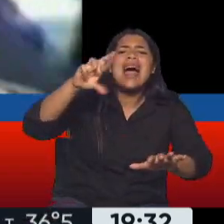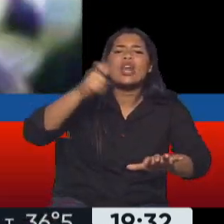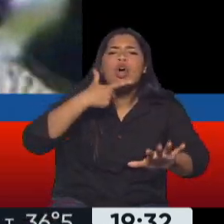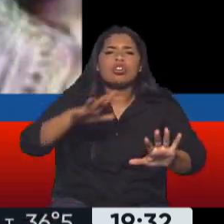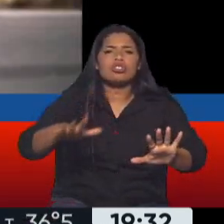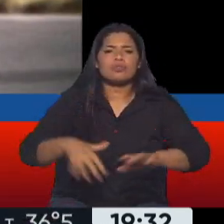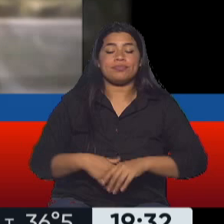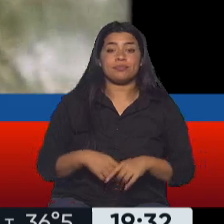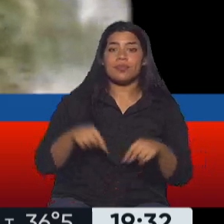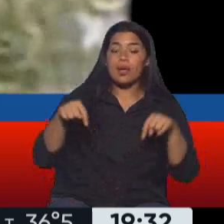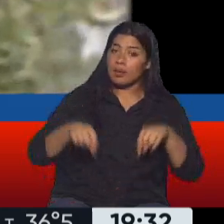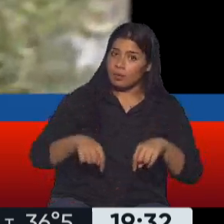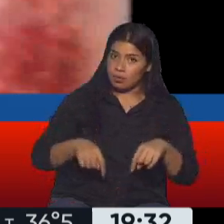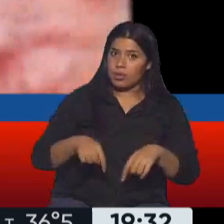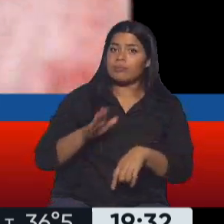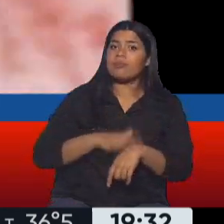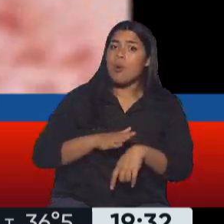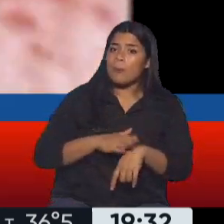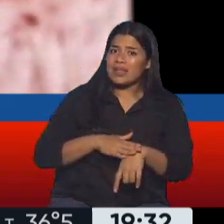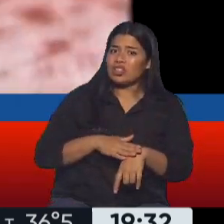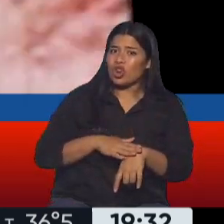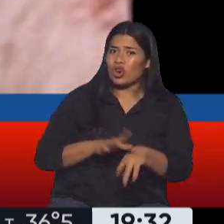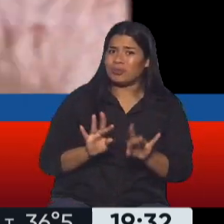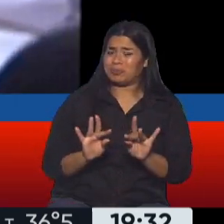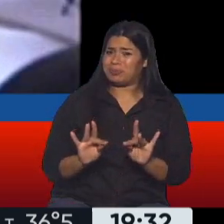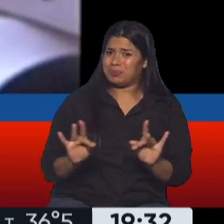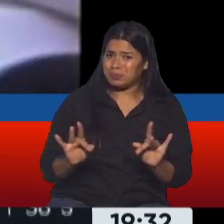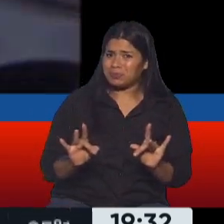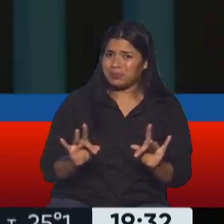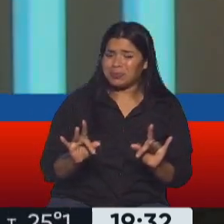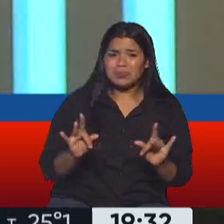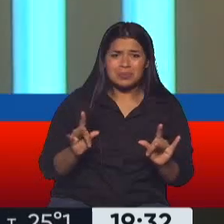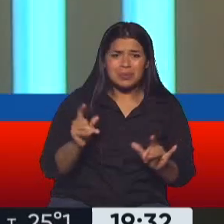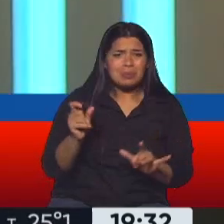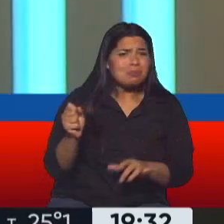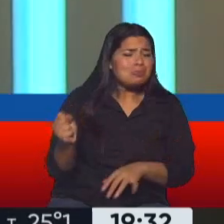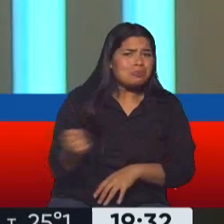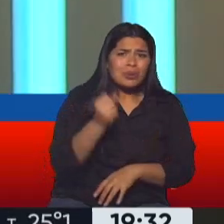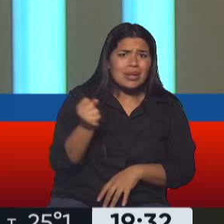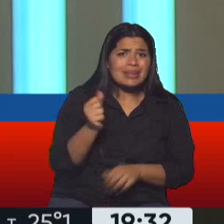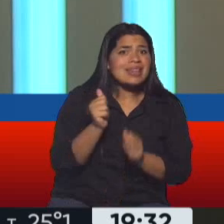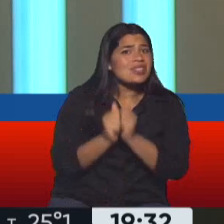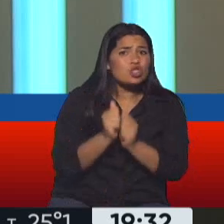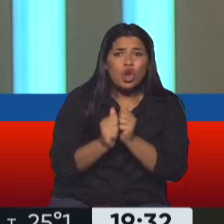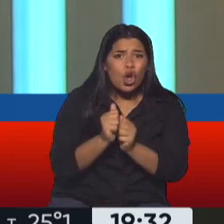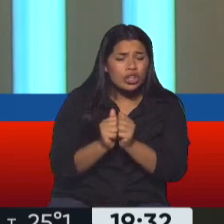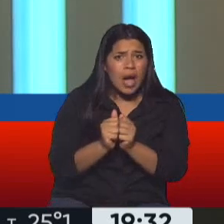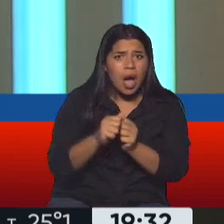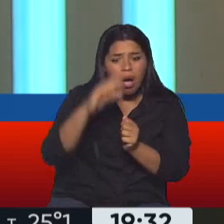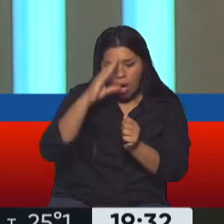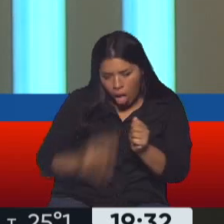ahora en este momento de crisis valía la pena más que nunca recuperar esa historia para